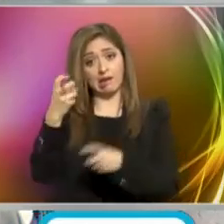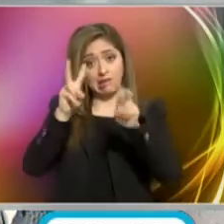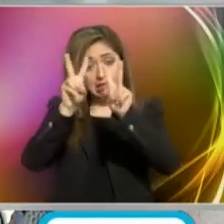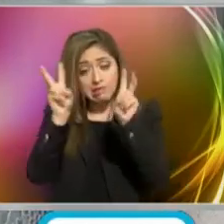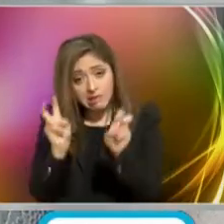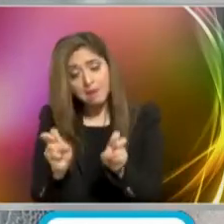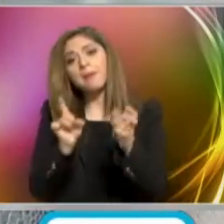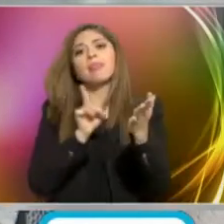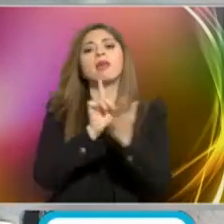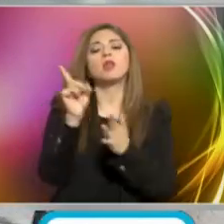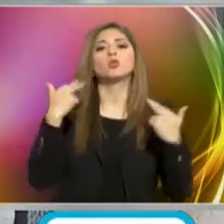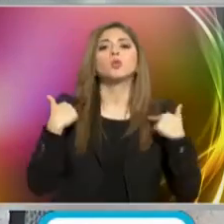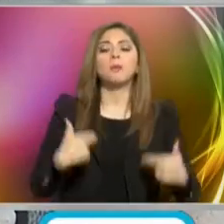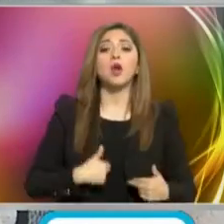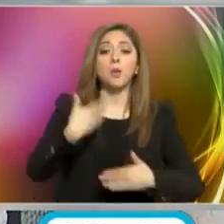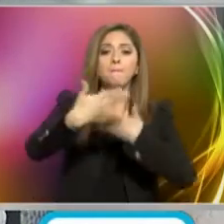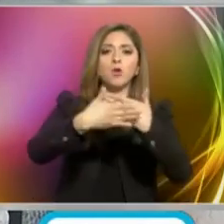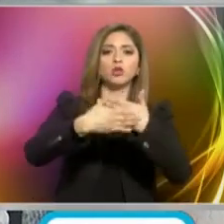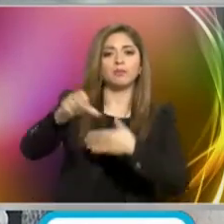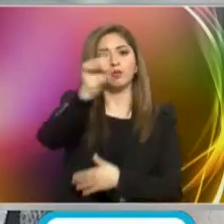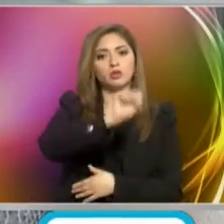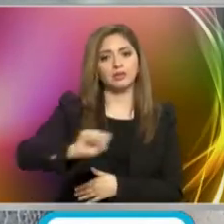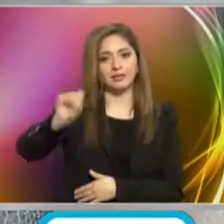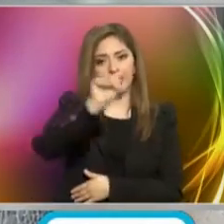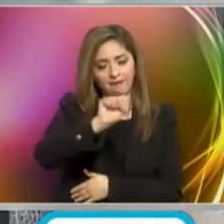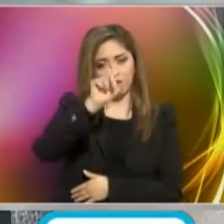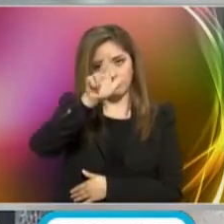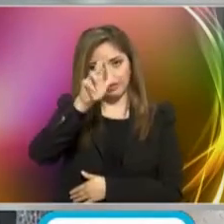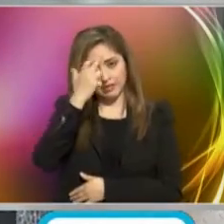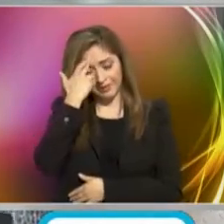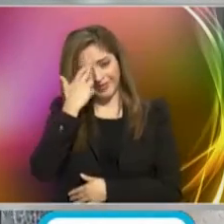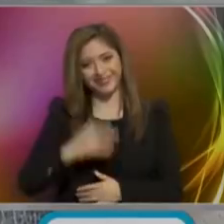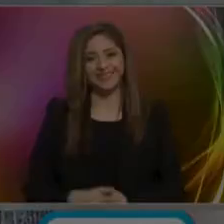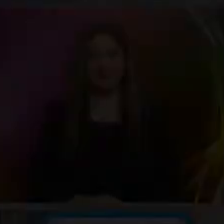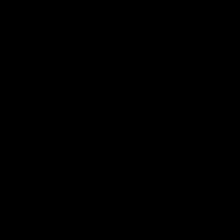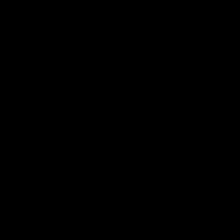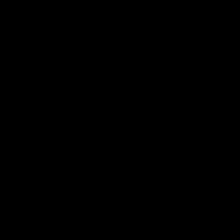pues vamos a conmemorar el día Así en los próximos días. Muchísimas gracias y nosotros...